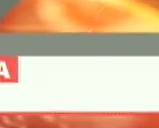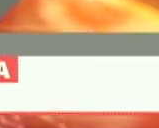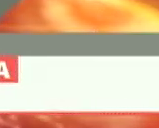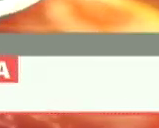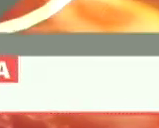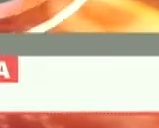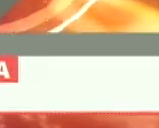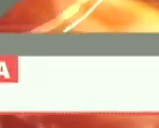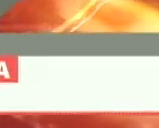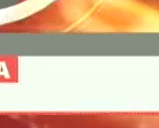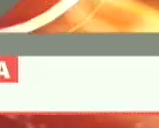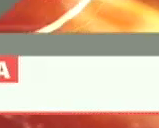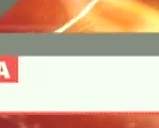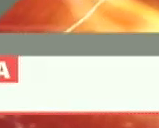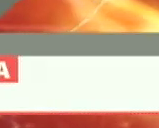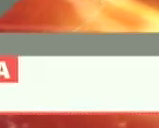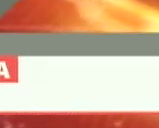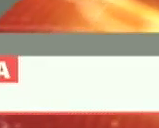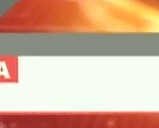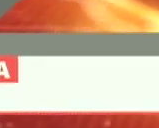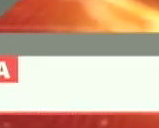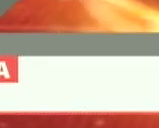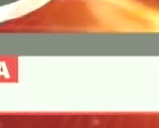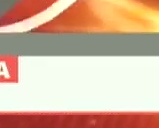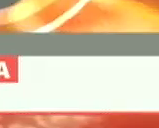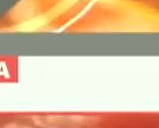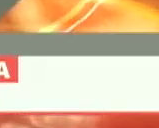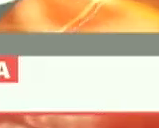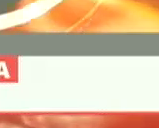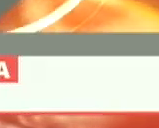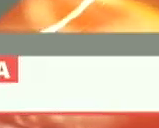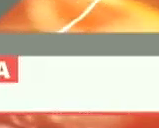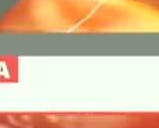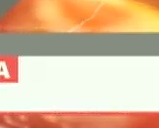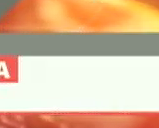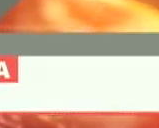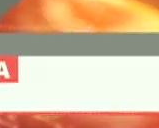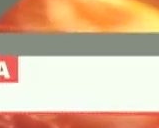91. Hemos realizado 75 cambios de